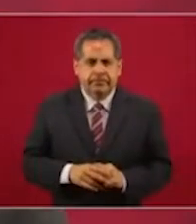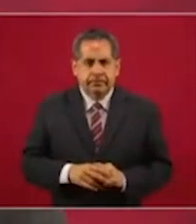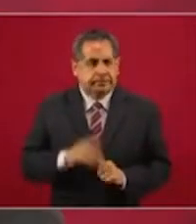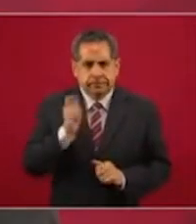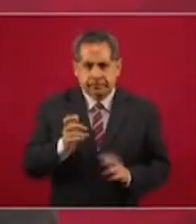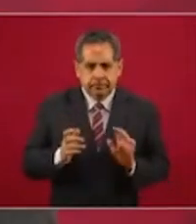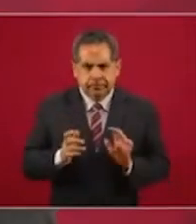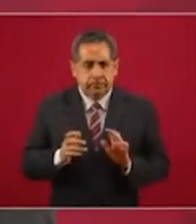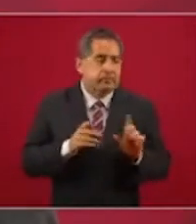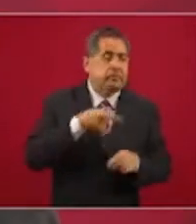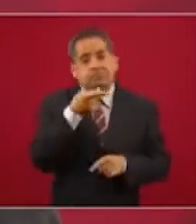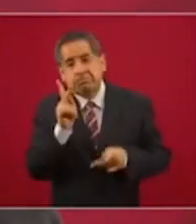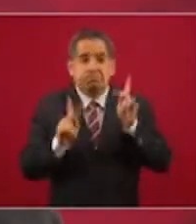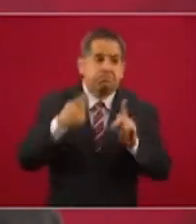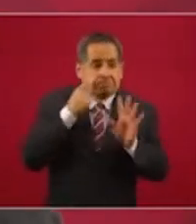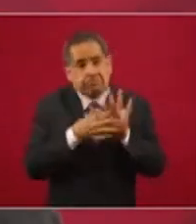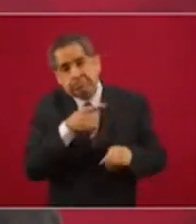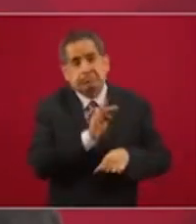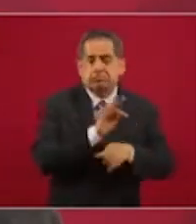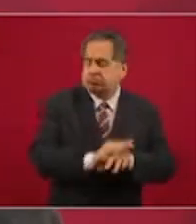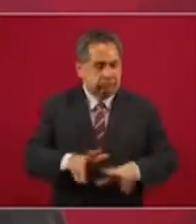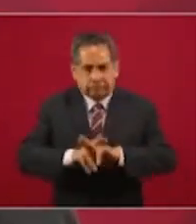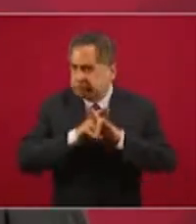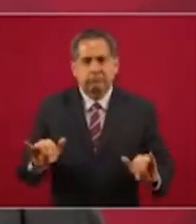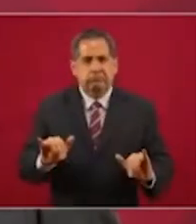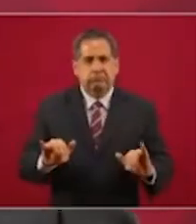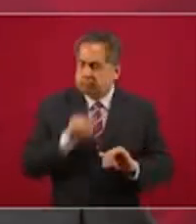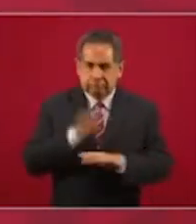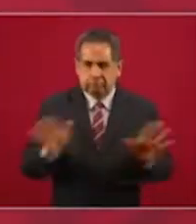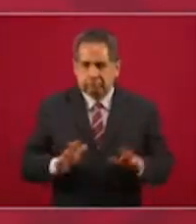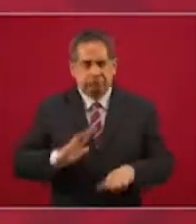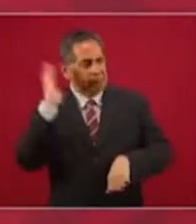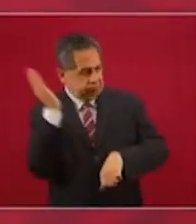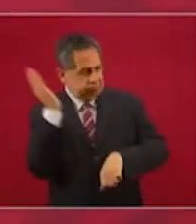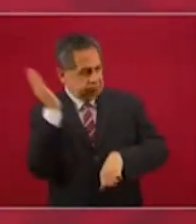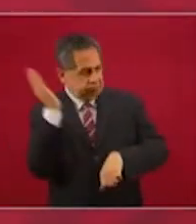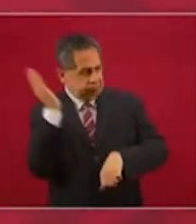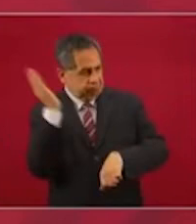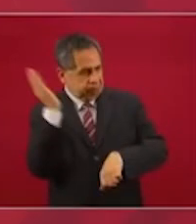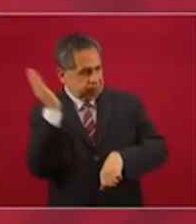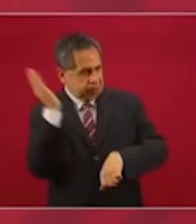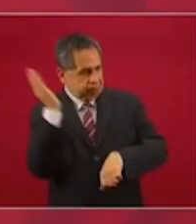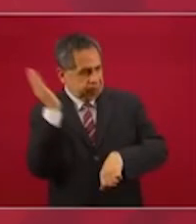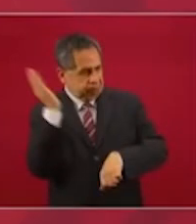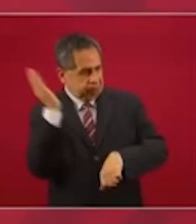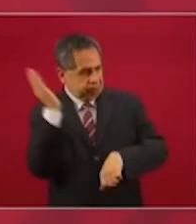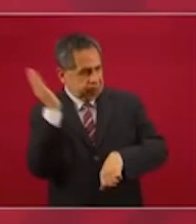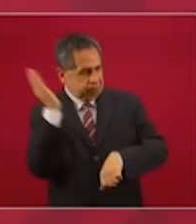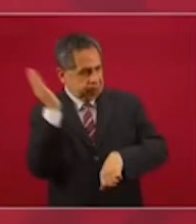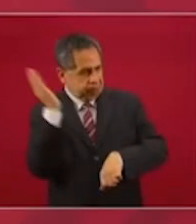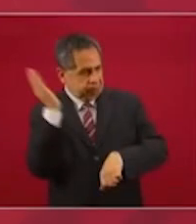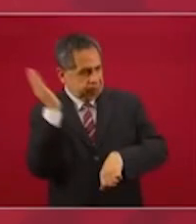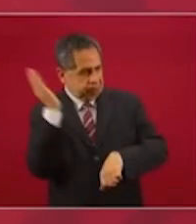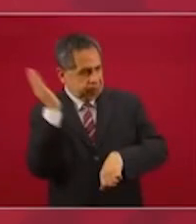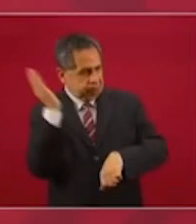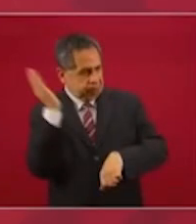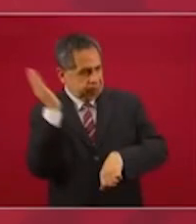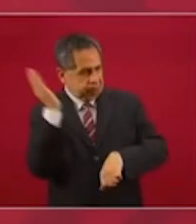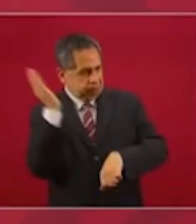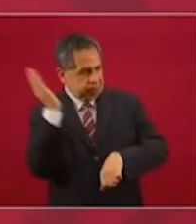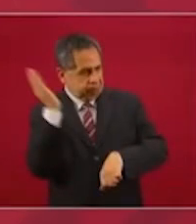sin miramientos sin protección a nadie sin inmunidad si te gustó dale like compártelo